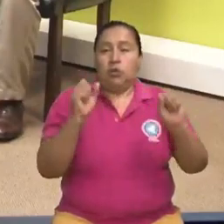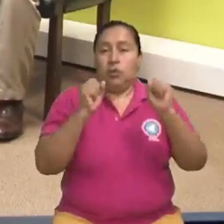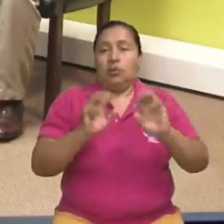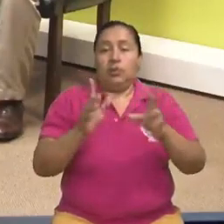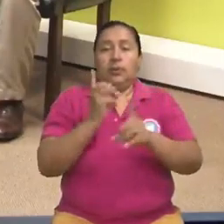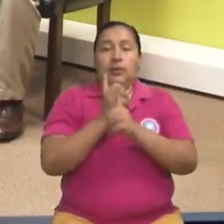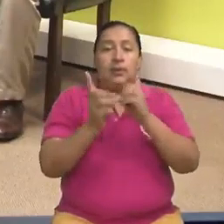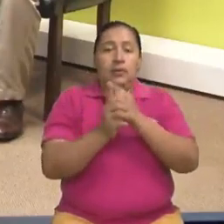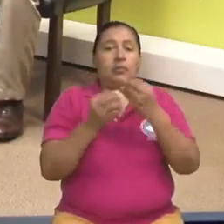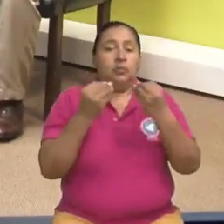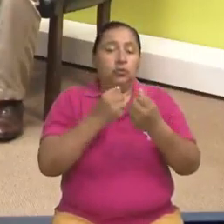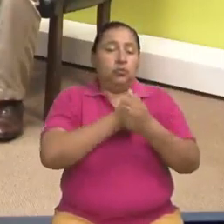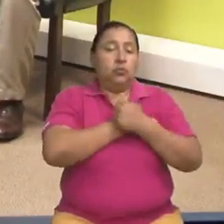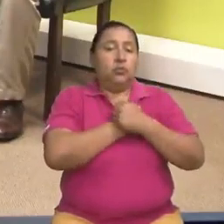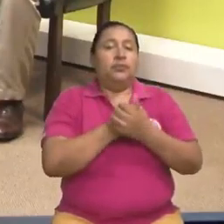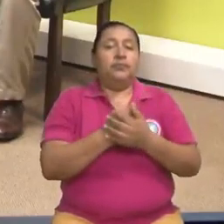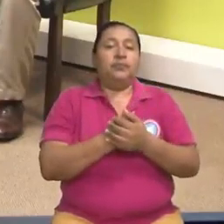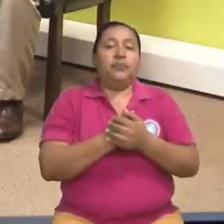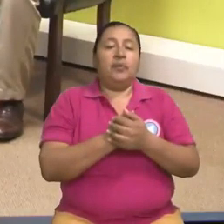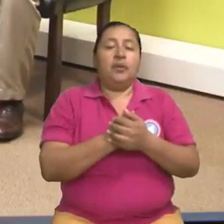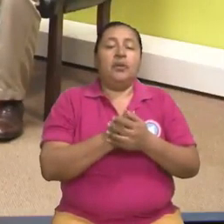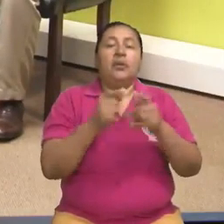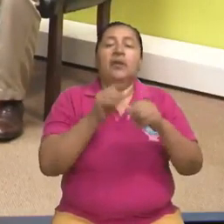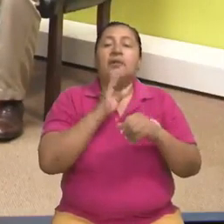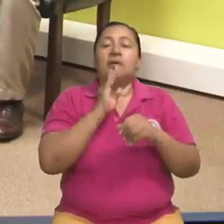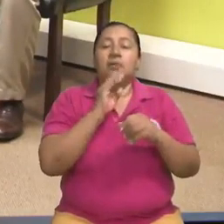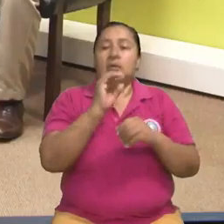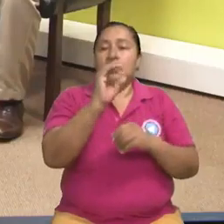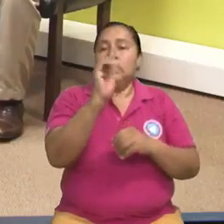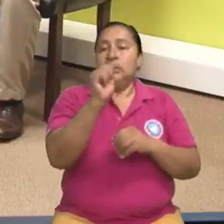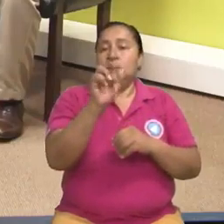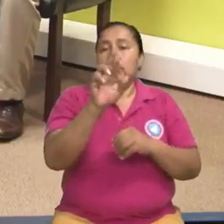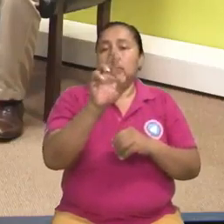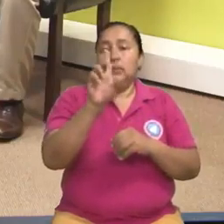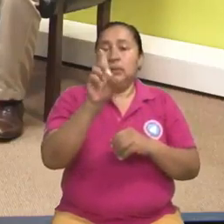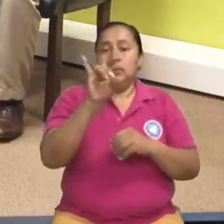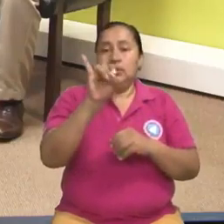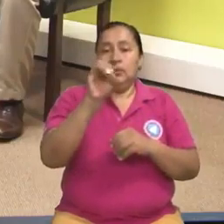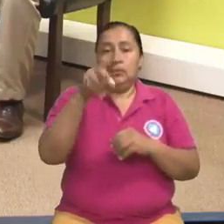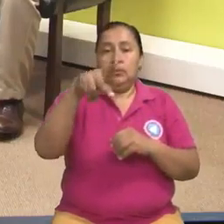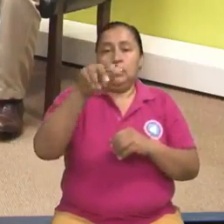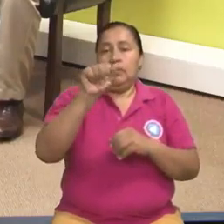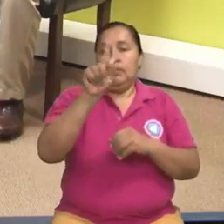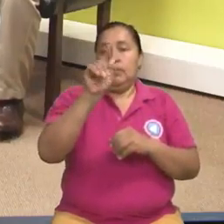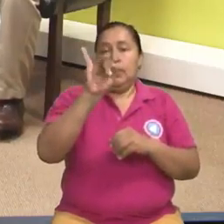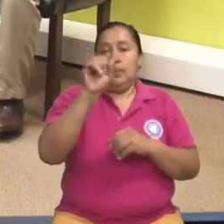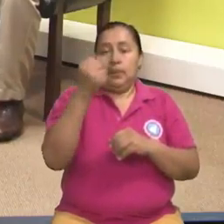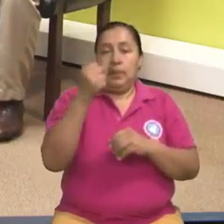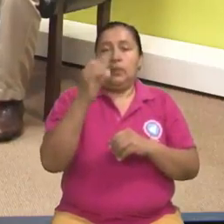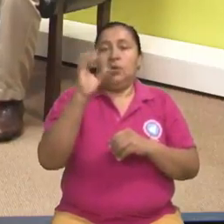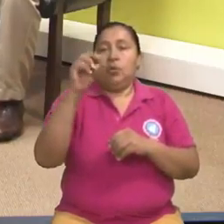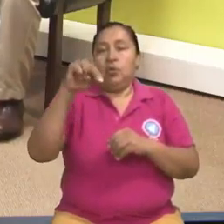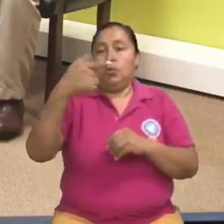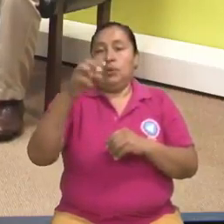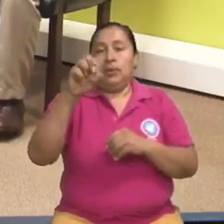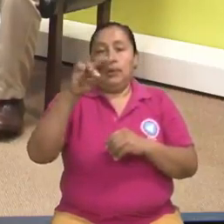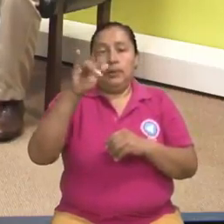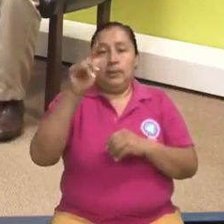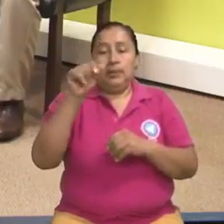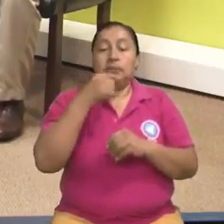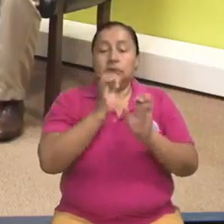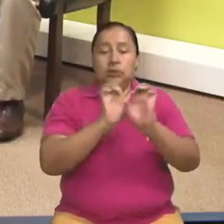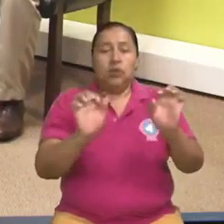tenemos mucho amor. Estamos hablando de las cardiopatías congénitas. En nuestros niños y niñas tenemos como invitado